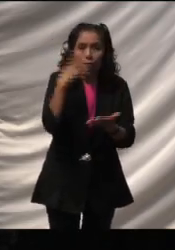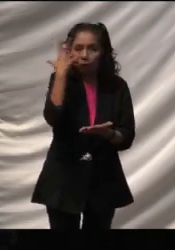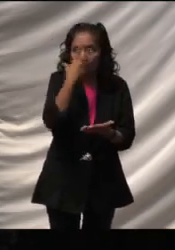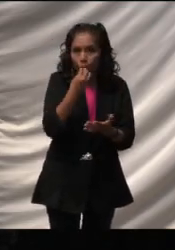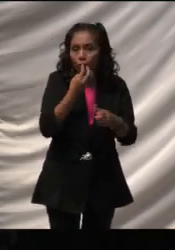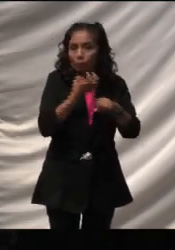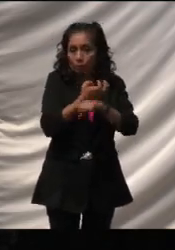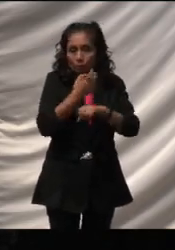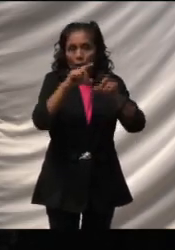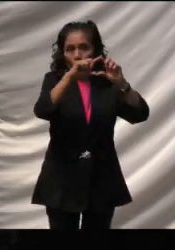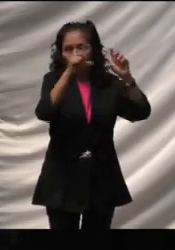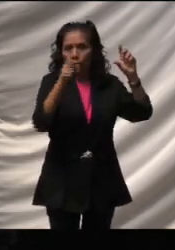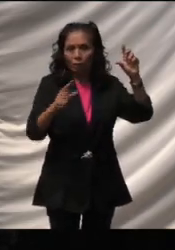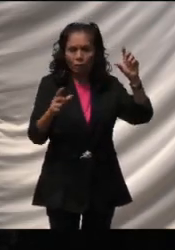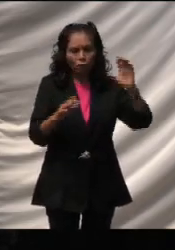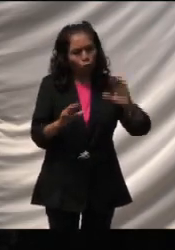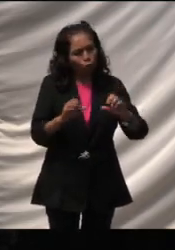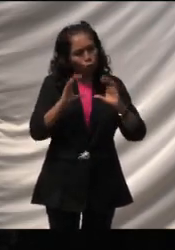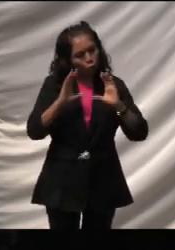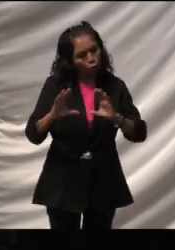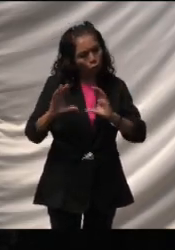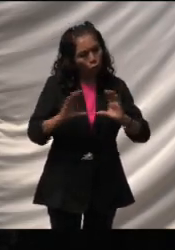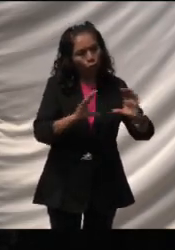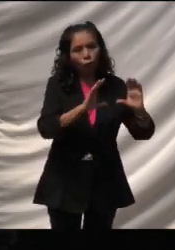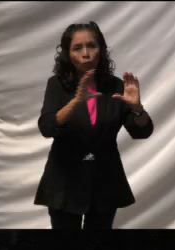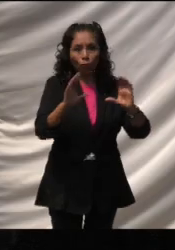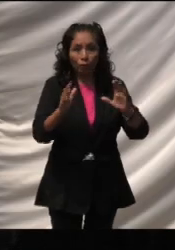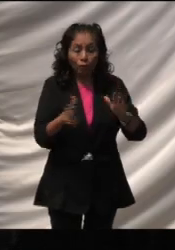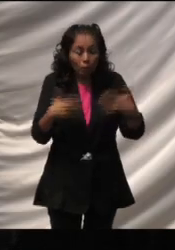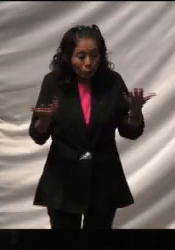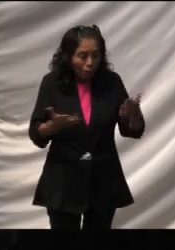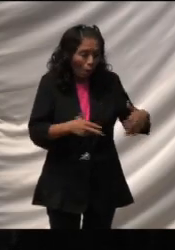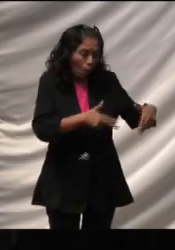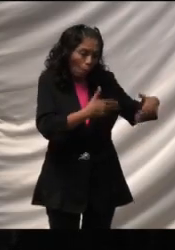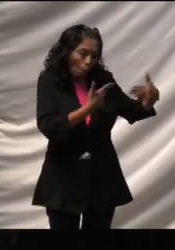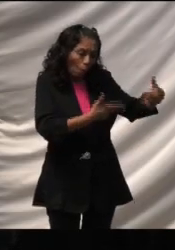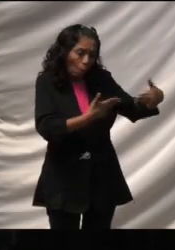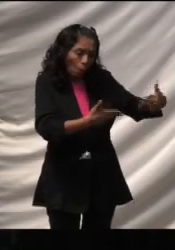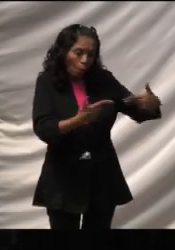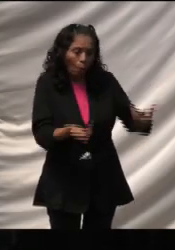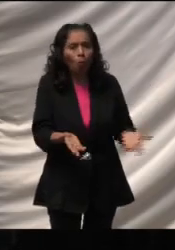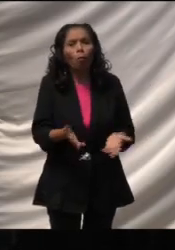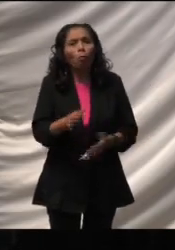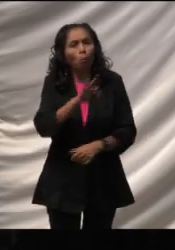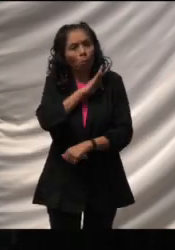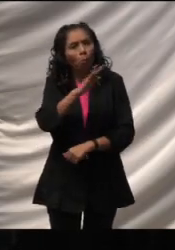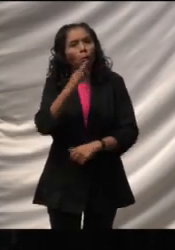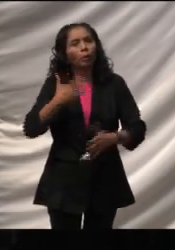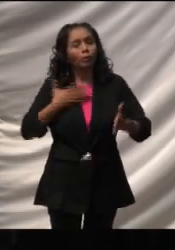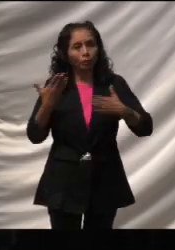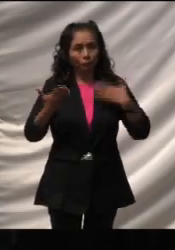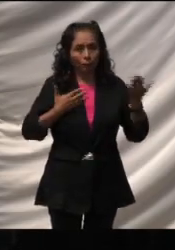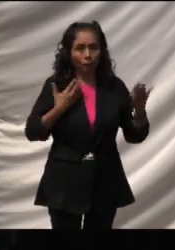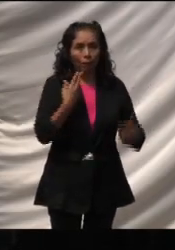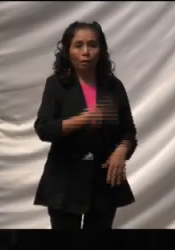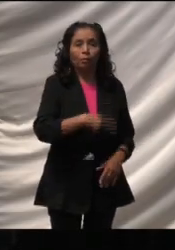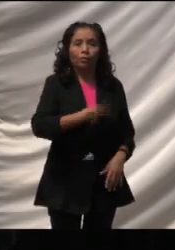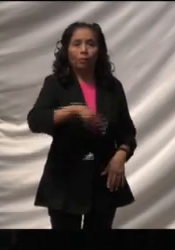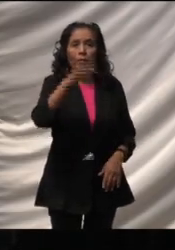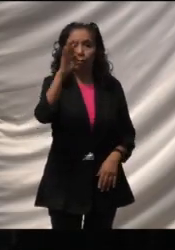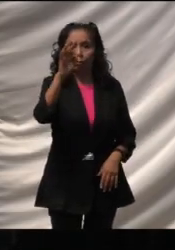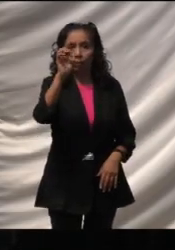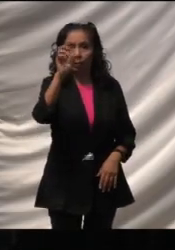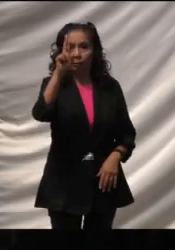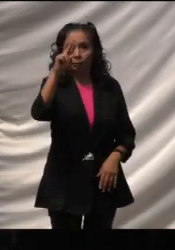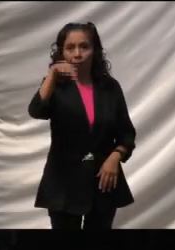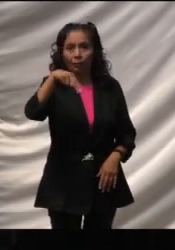de mi estado y país se sigan conservando y más generaciones puedan disfrutar de ello. Mi nombre es Fernanda Zulibet